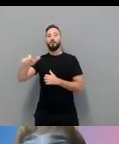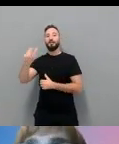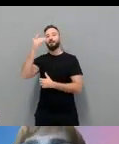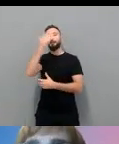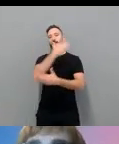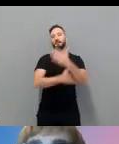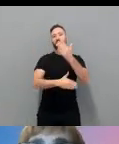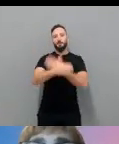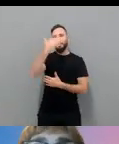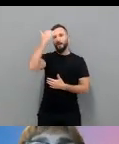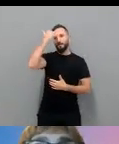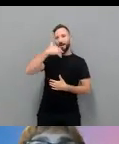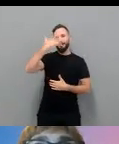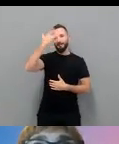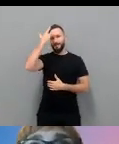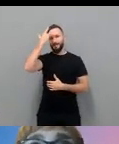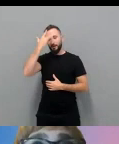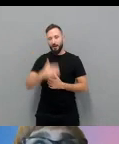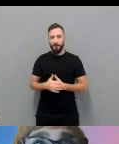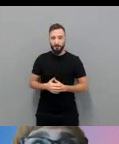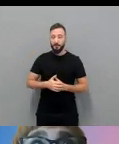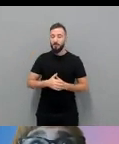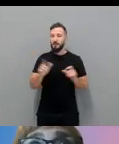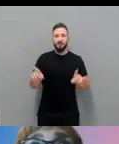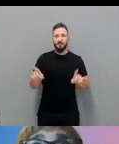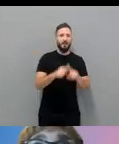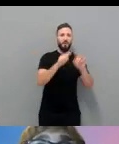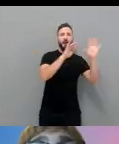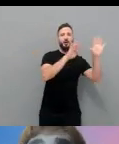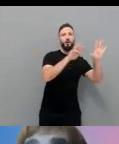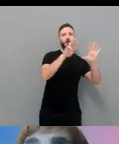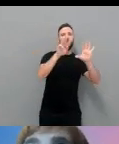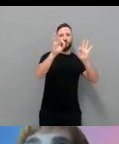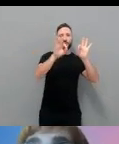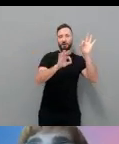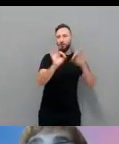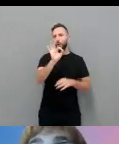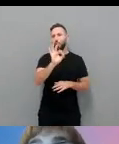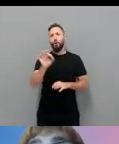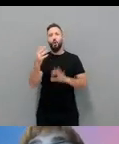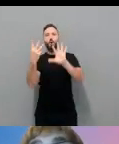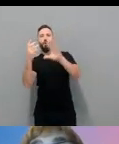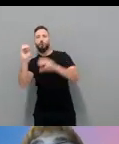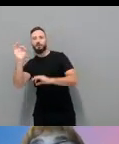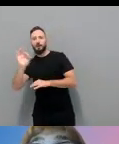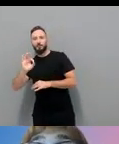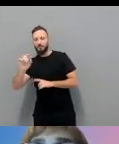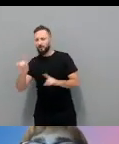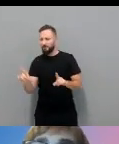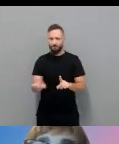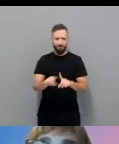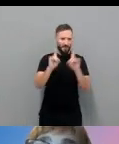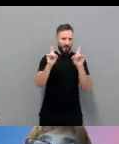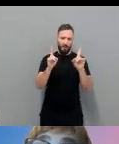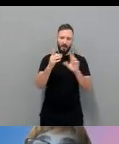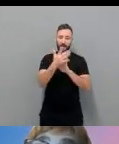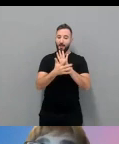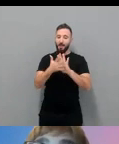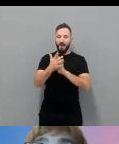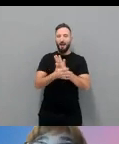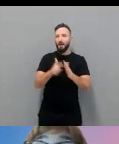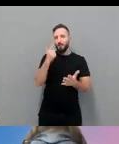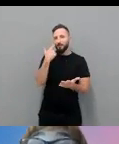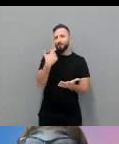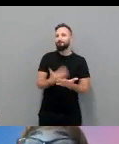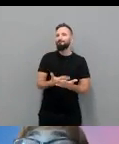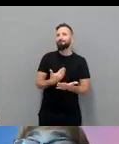En cualquier caso, sea el 98% o sea el 80%, estamos hablando y evidenciando una realidad